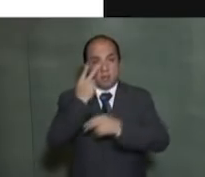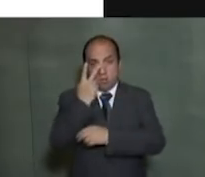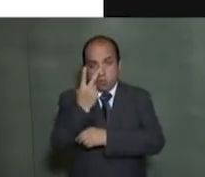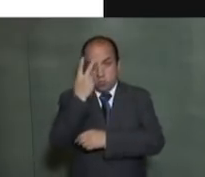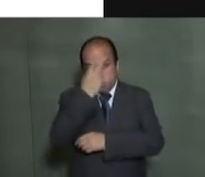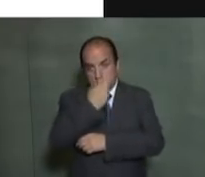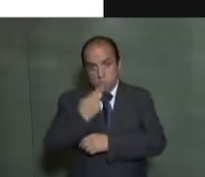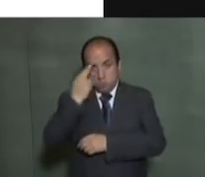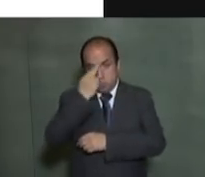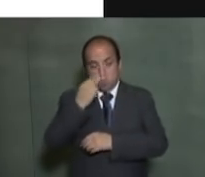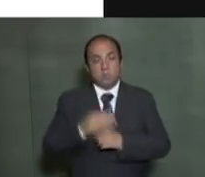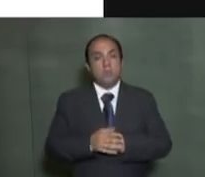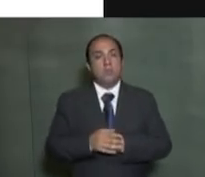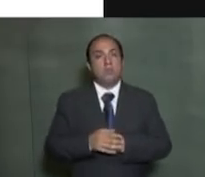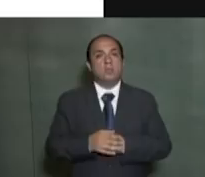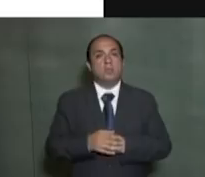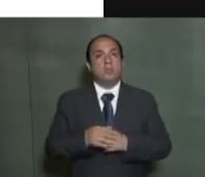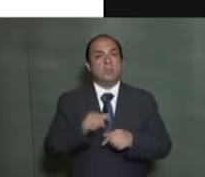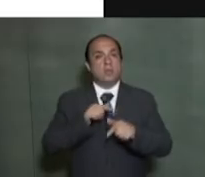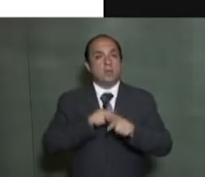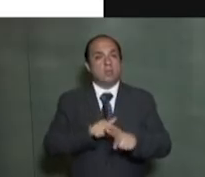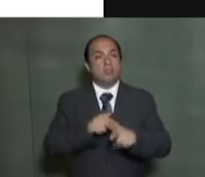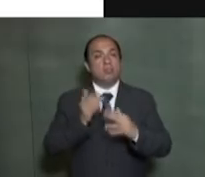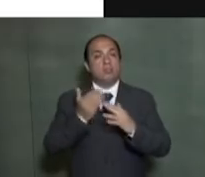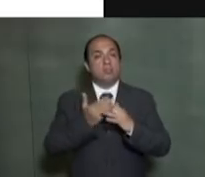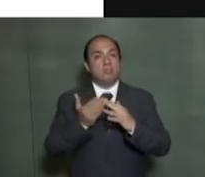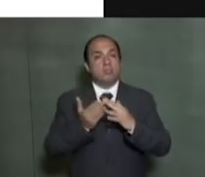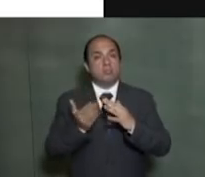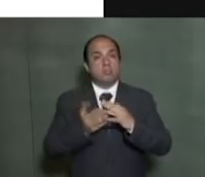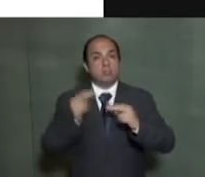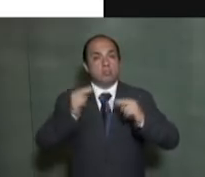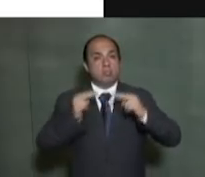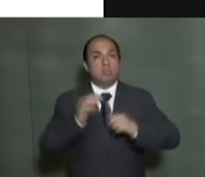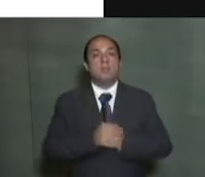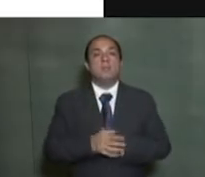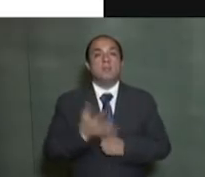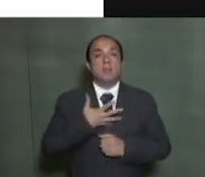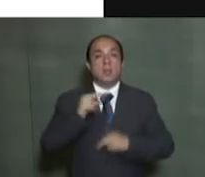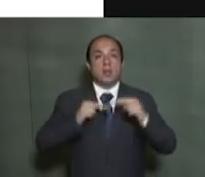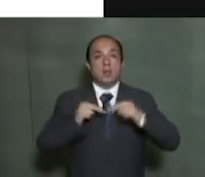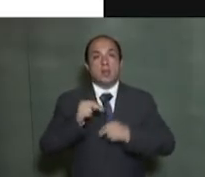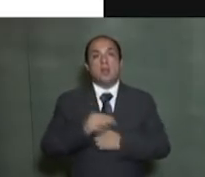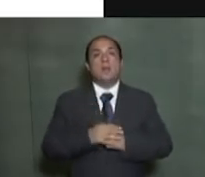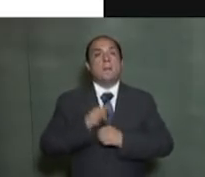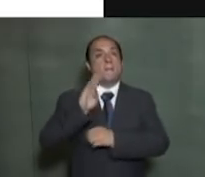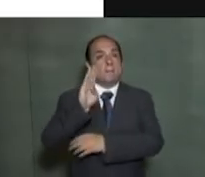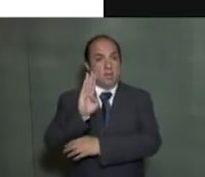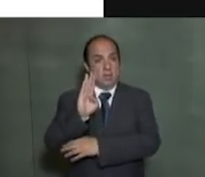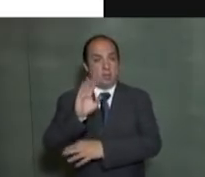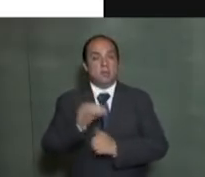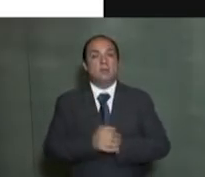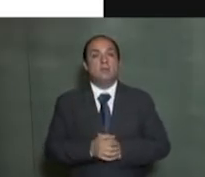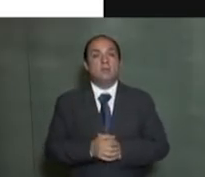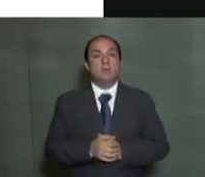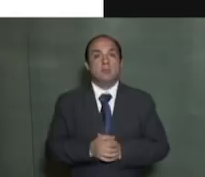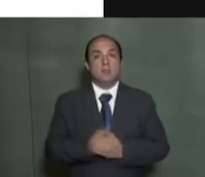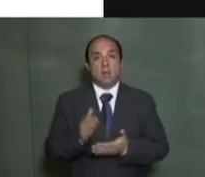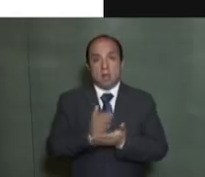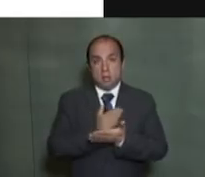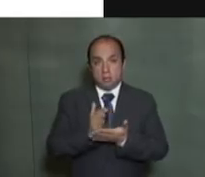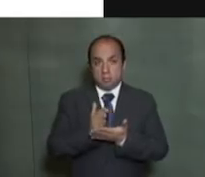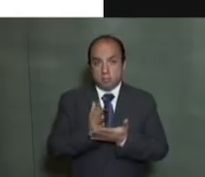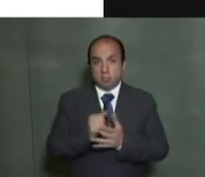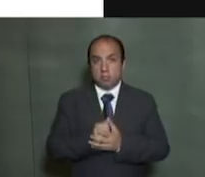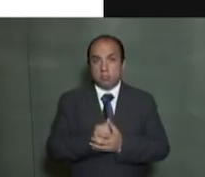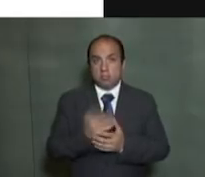decir, el siguiente nivel. Dentro de esos tramos que se encuentran en grado B, además de llevarse a cabo un nivel